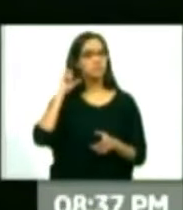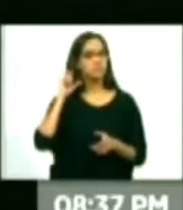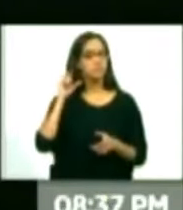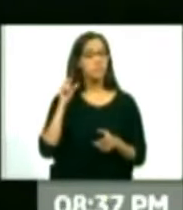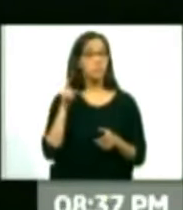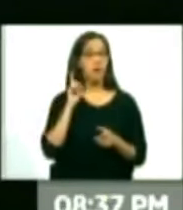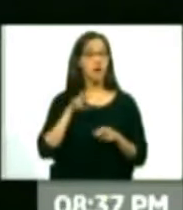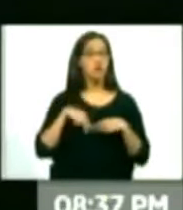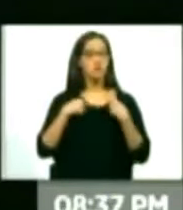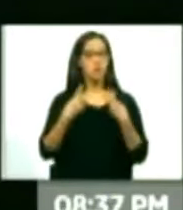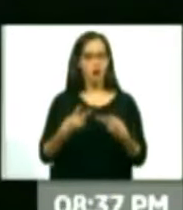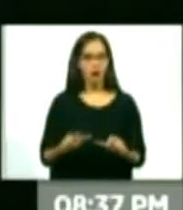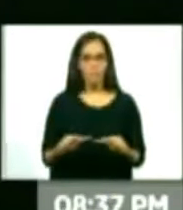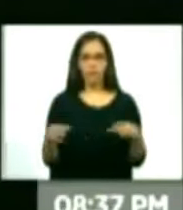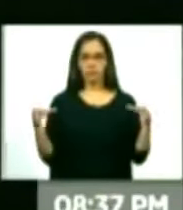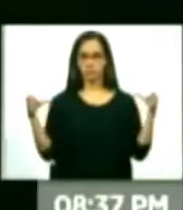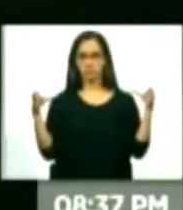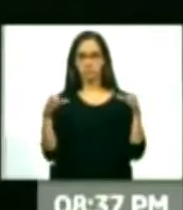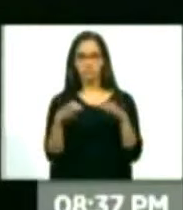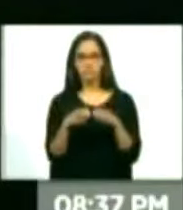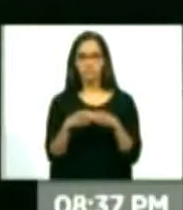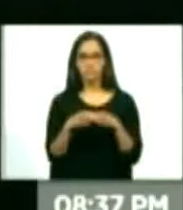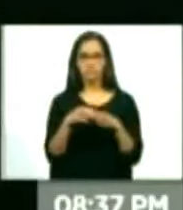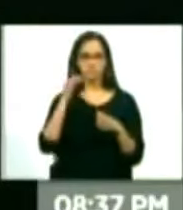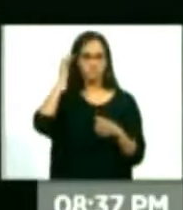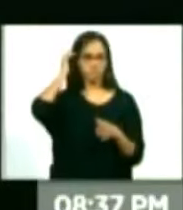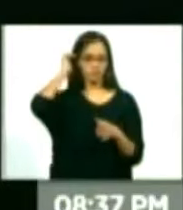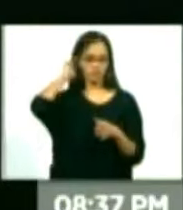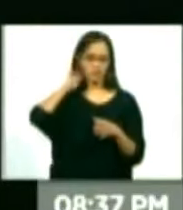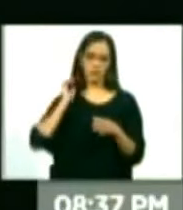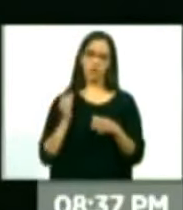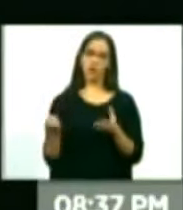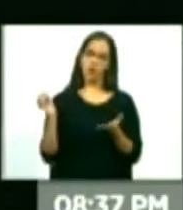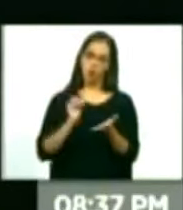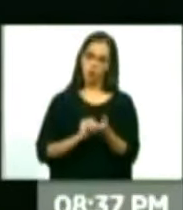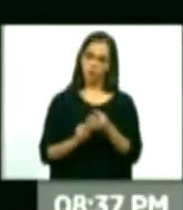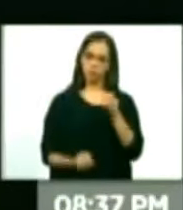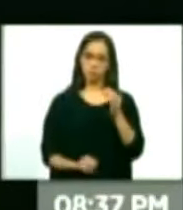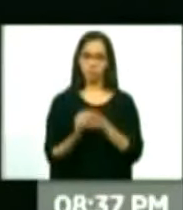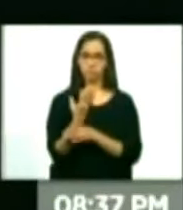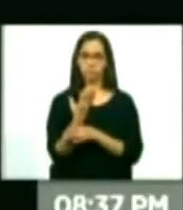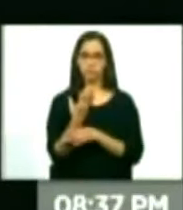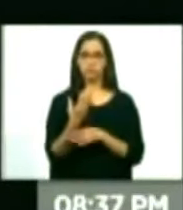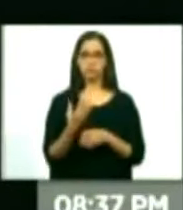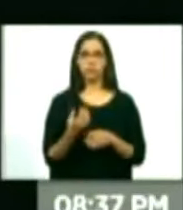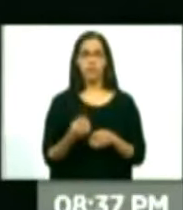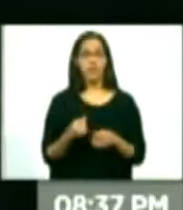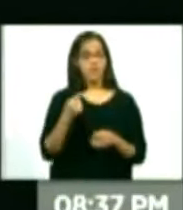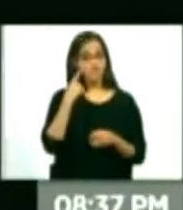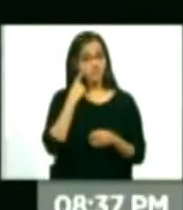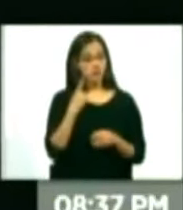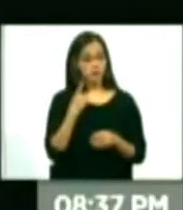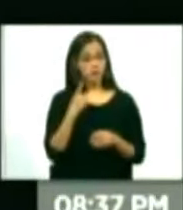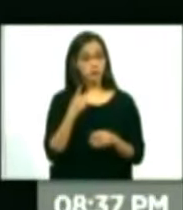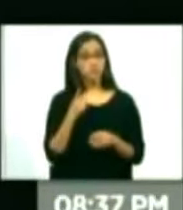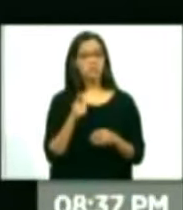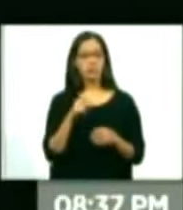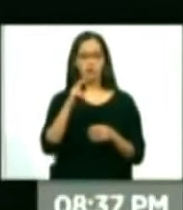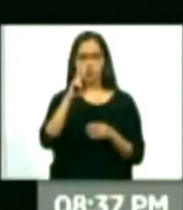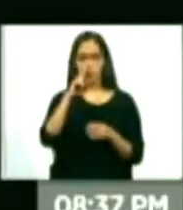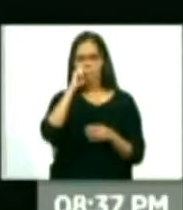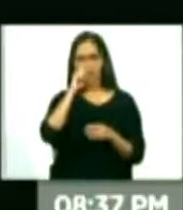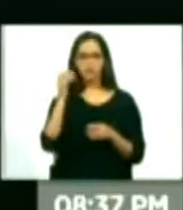para nuevamente reagruparse, refundarla. Comienzan Fíjense, si nos vamos 2 años